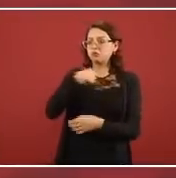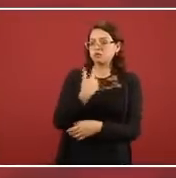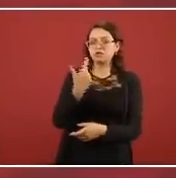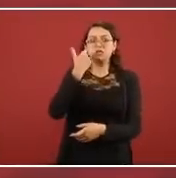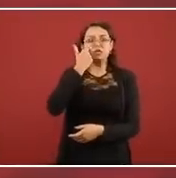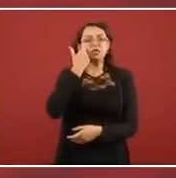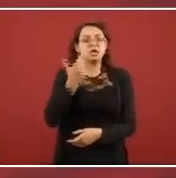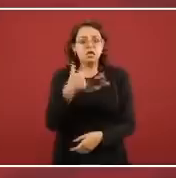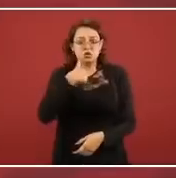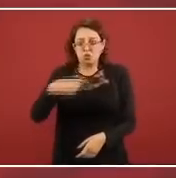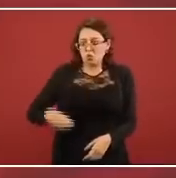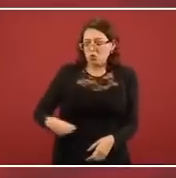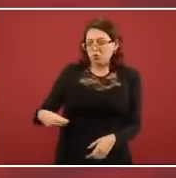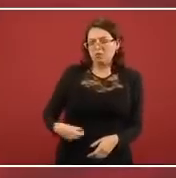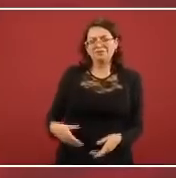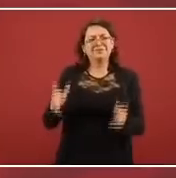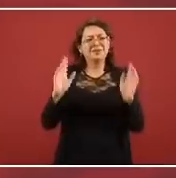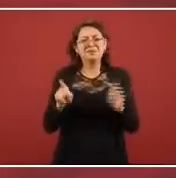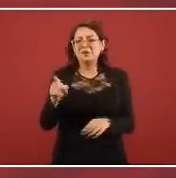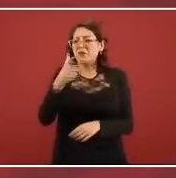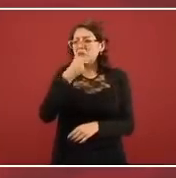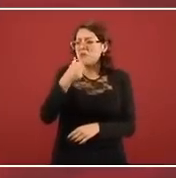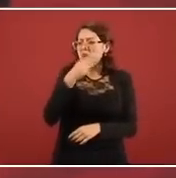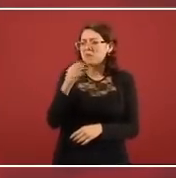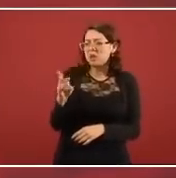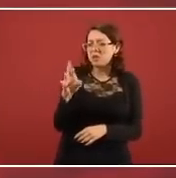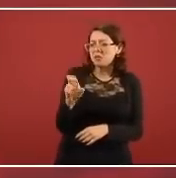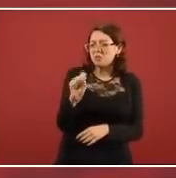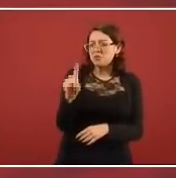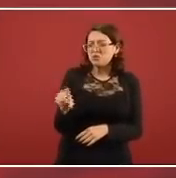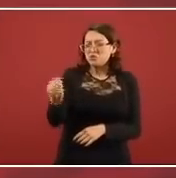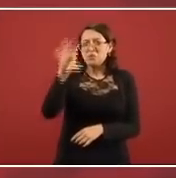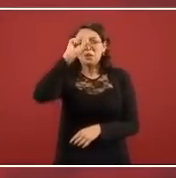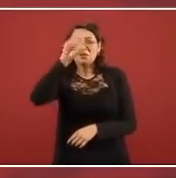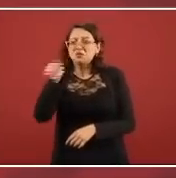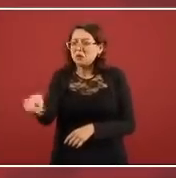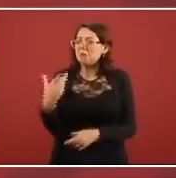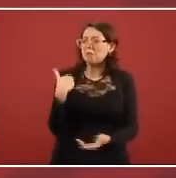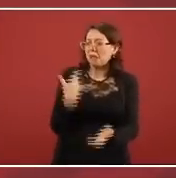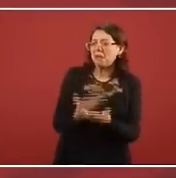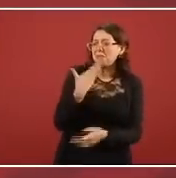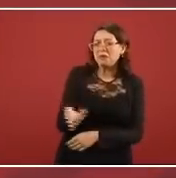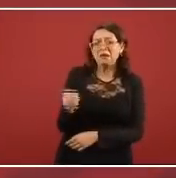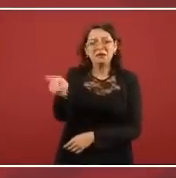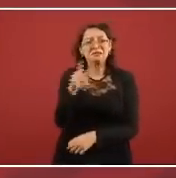me cae bien, o sea, es simpático. O sea,